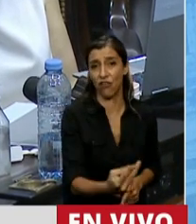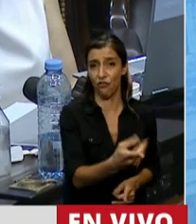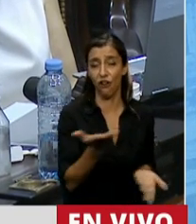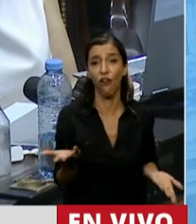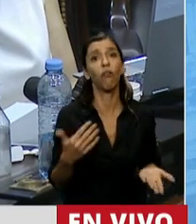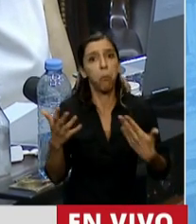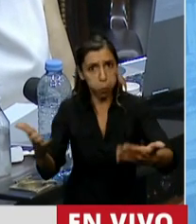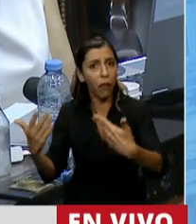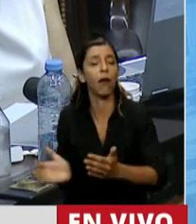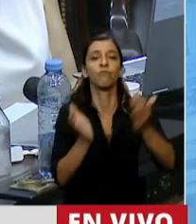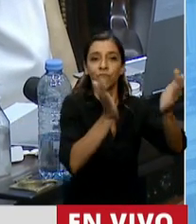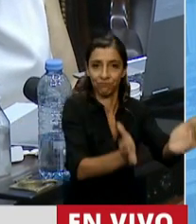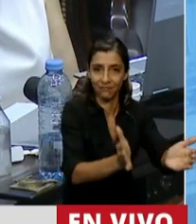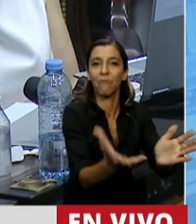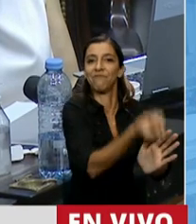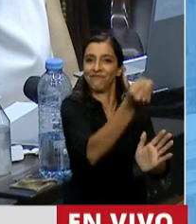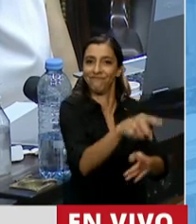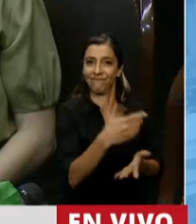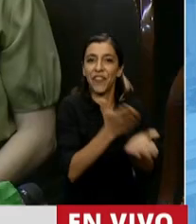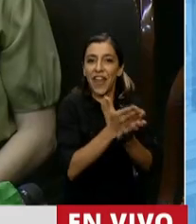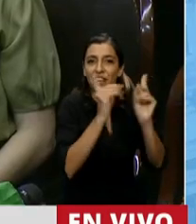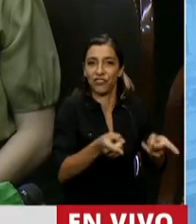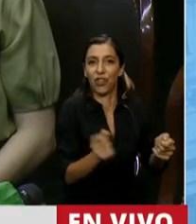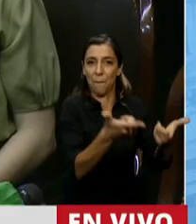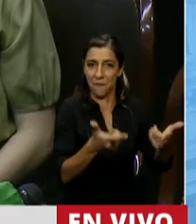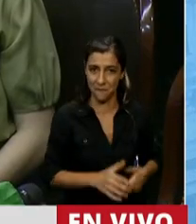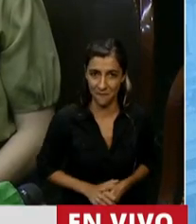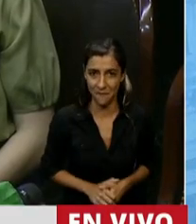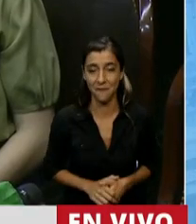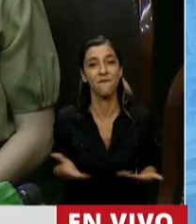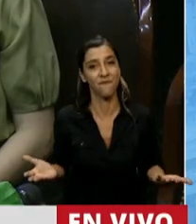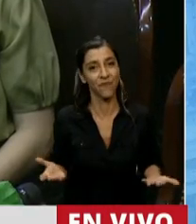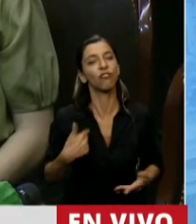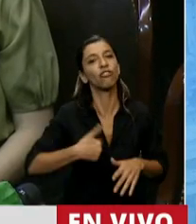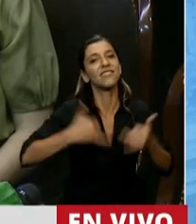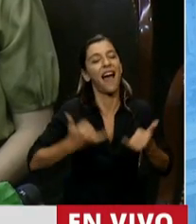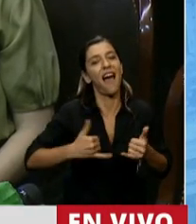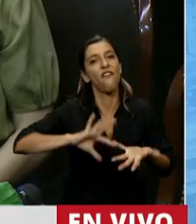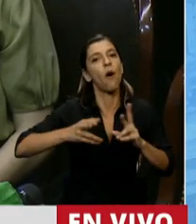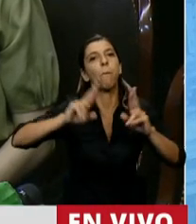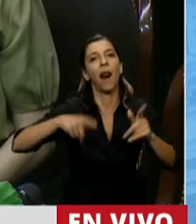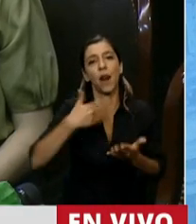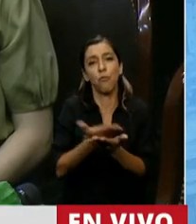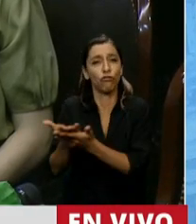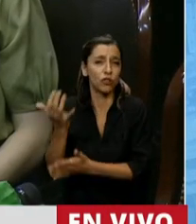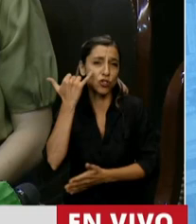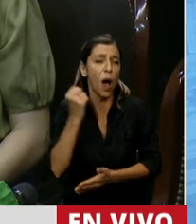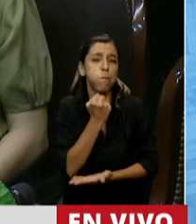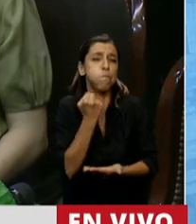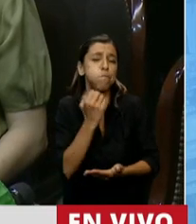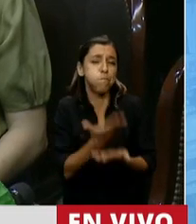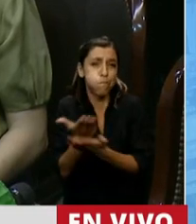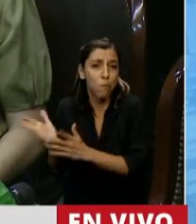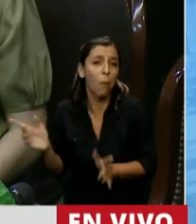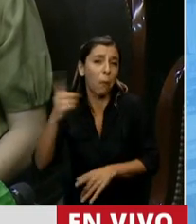posibilidad de que puedan ejercer su derecho por eso presidente está claro que esta ley es absolutamente